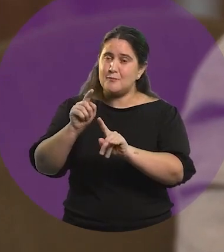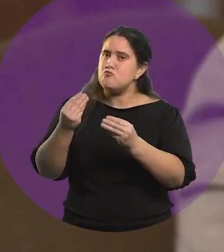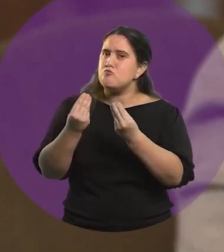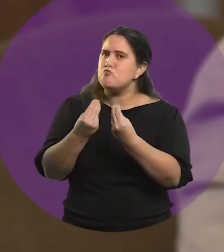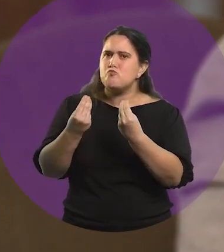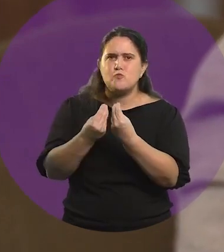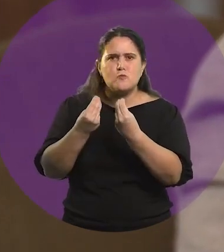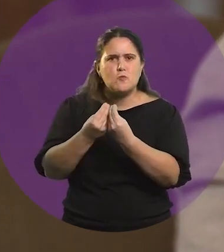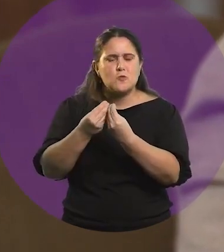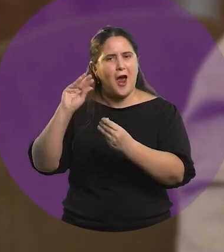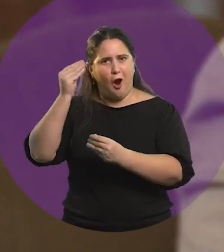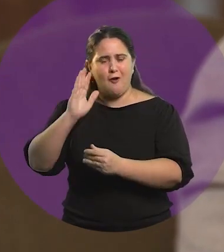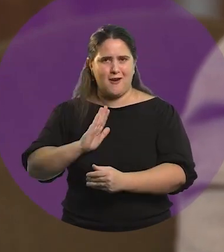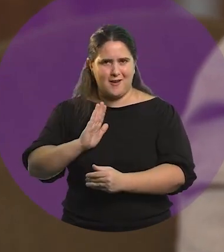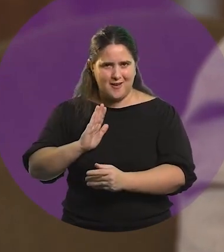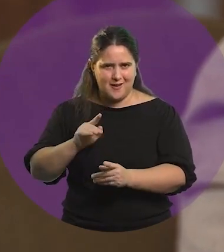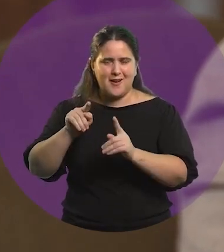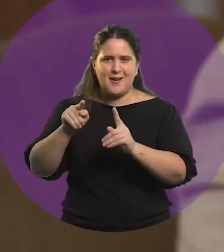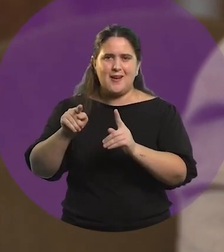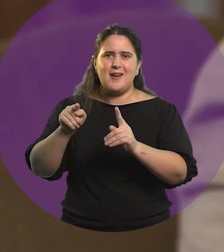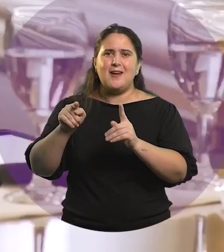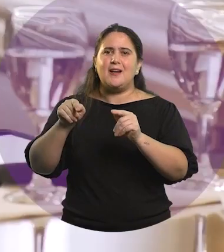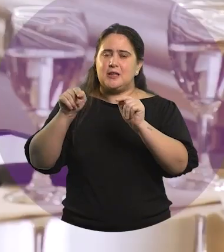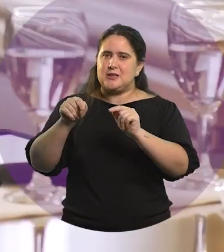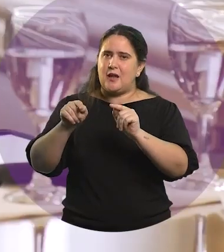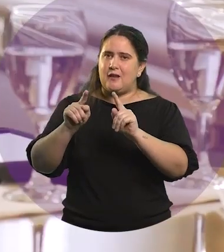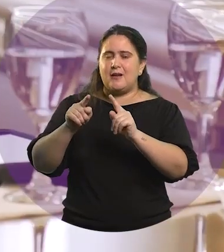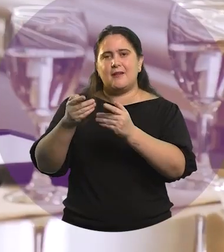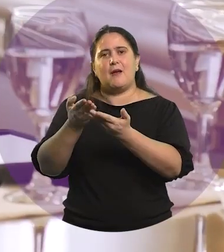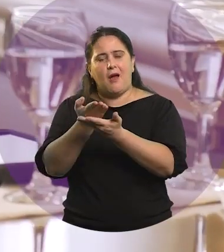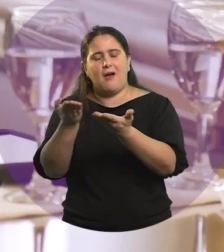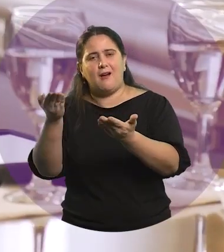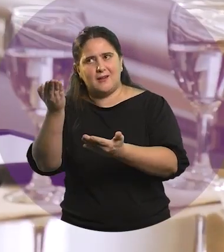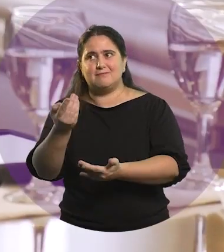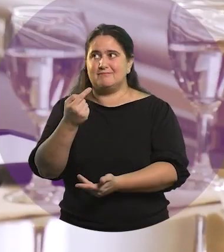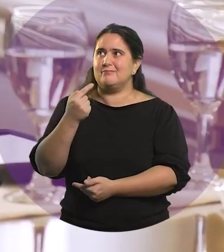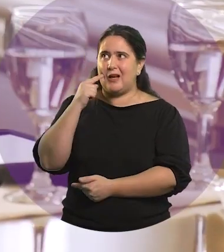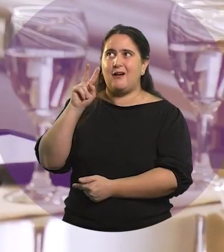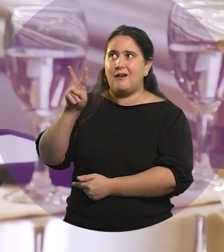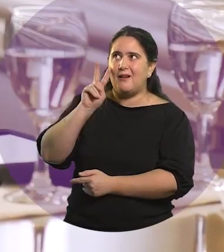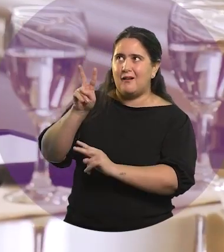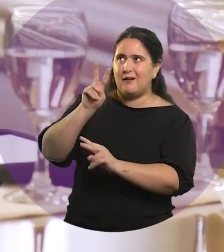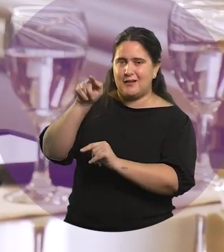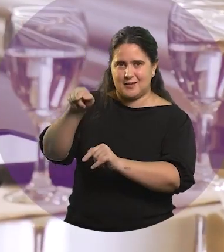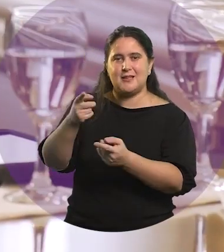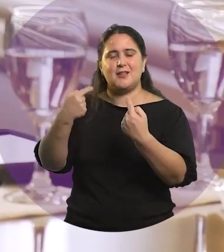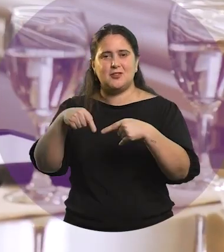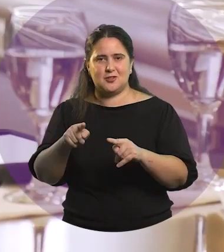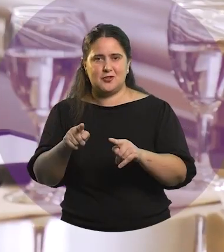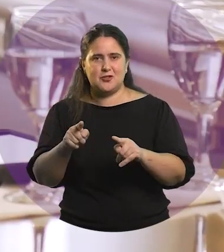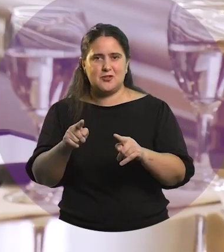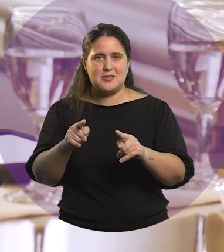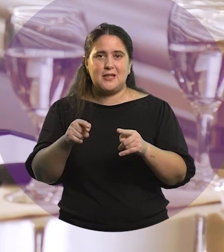una cantidad de jóvenes que tenían que dar ese salto. Entonces, disculpen que yo me